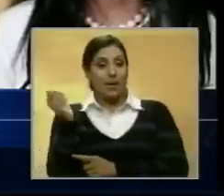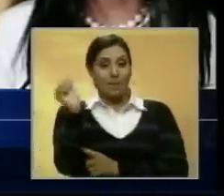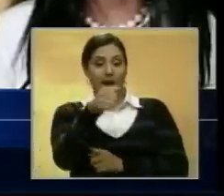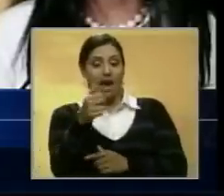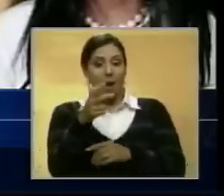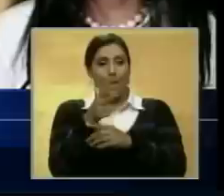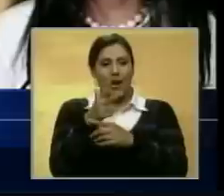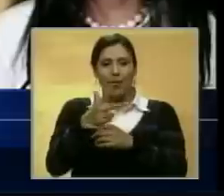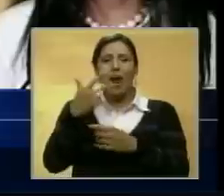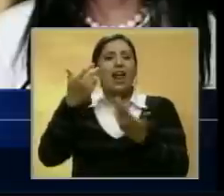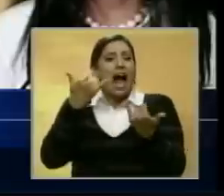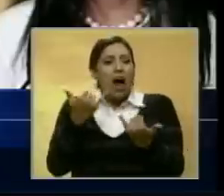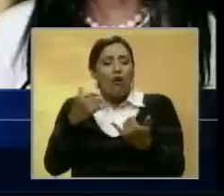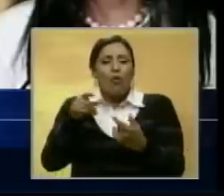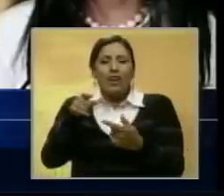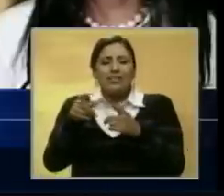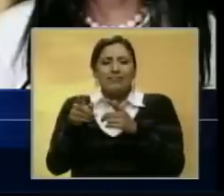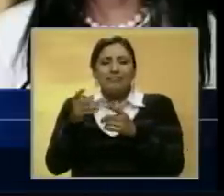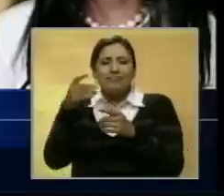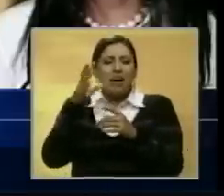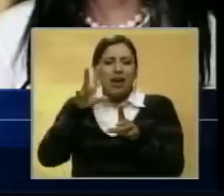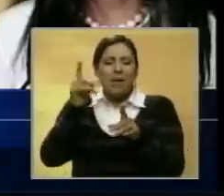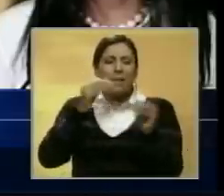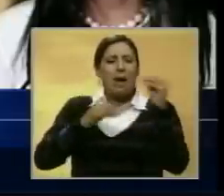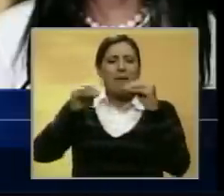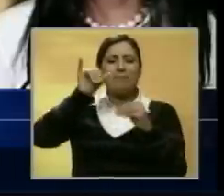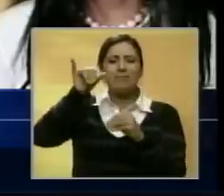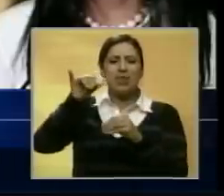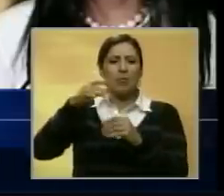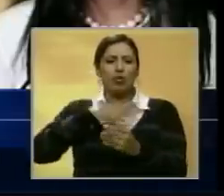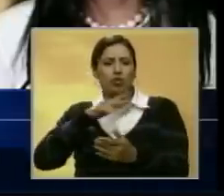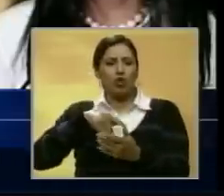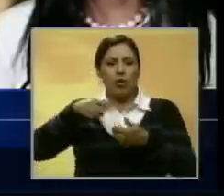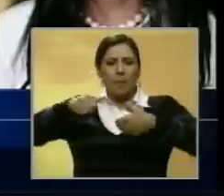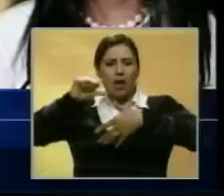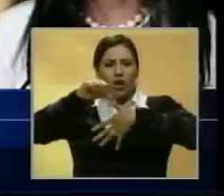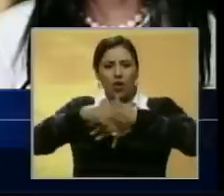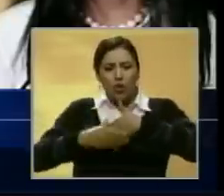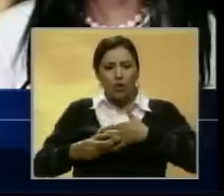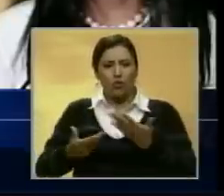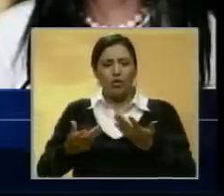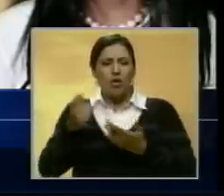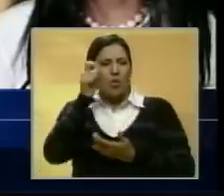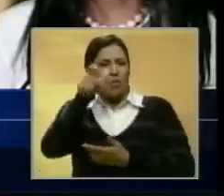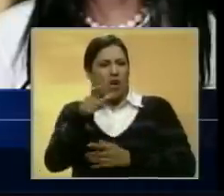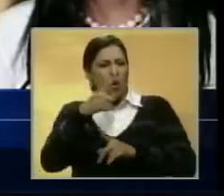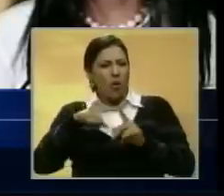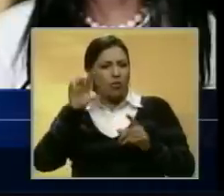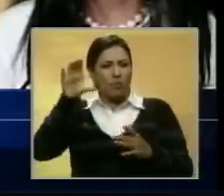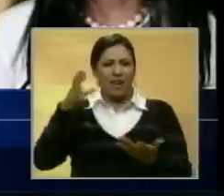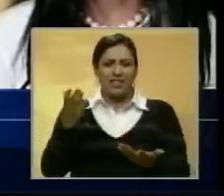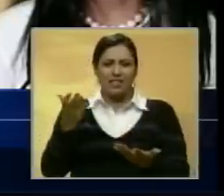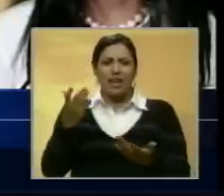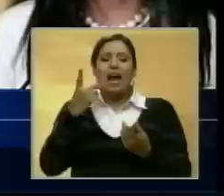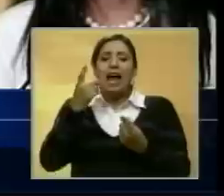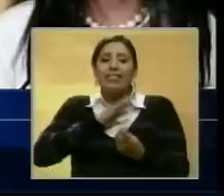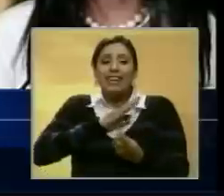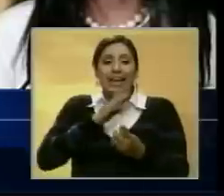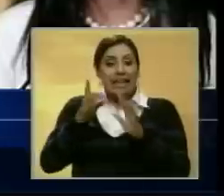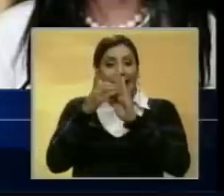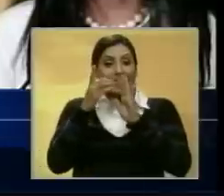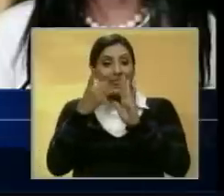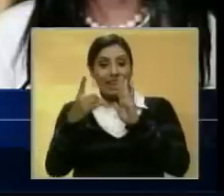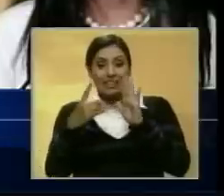son excusas que pretenden desconocer y vulnerar las normas de Mercosur. La almagritis que está dando en la región, que es simplemente la